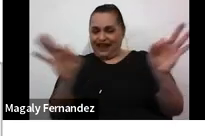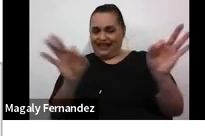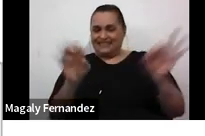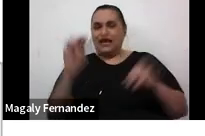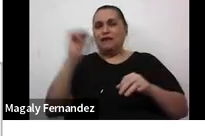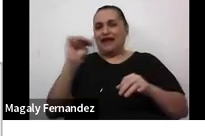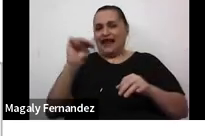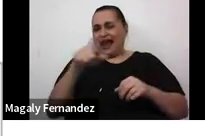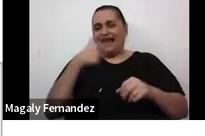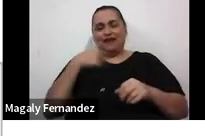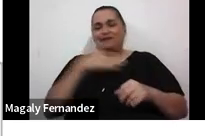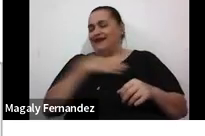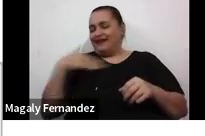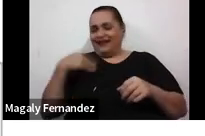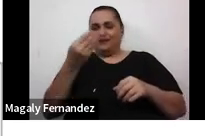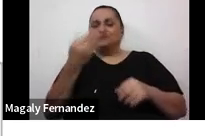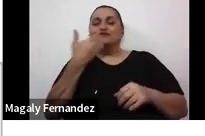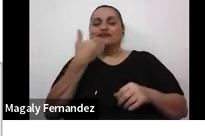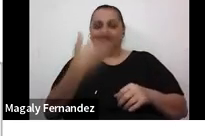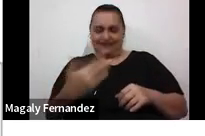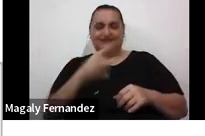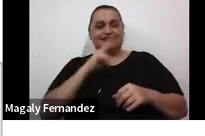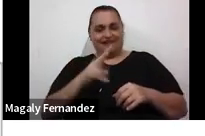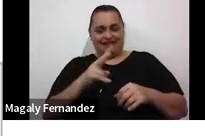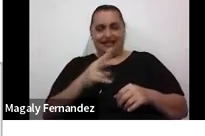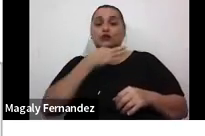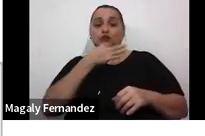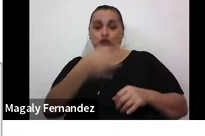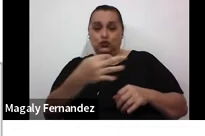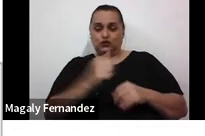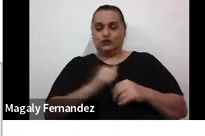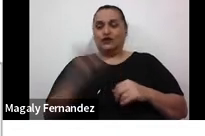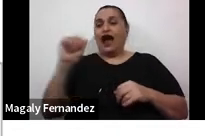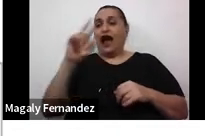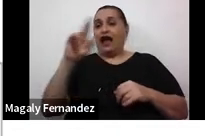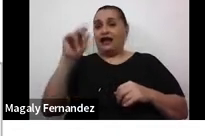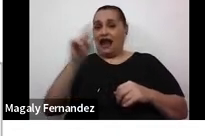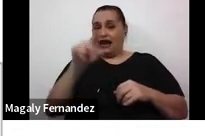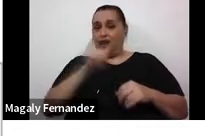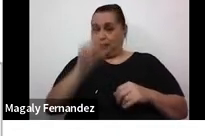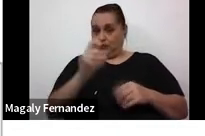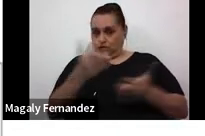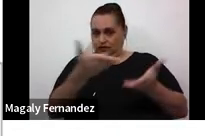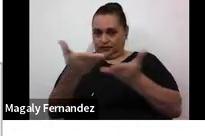Ángel me encanta muchísimas gracias de verdad con todo gusto la consulta